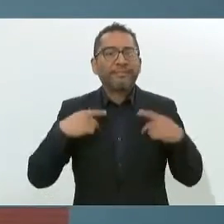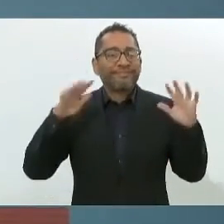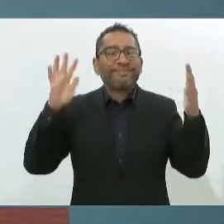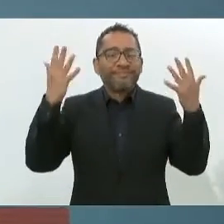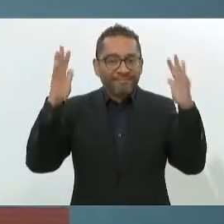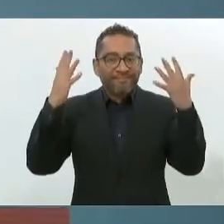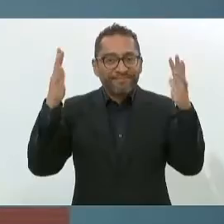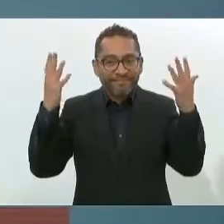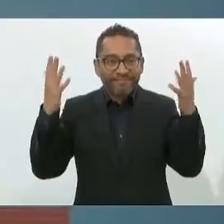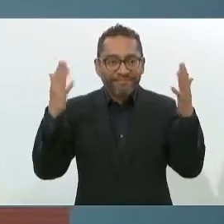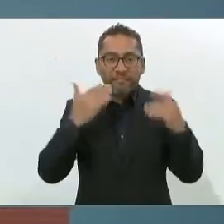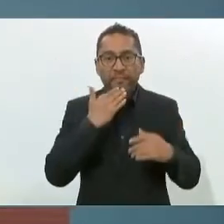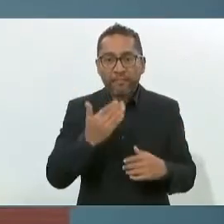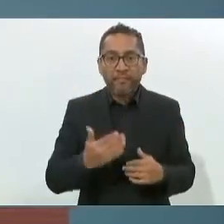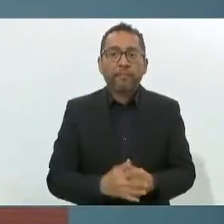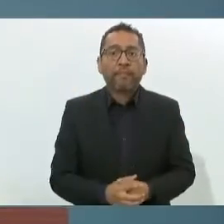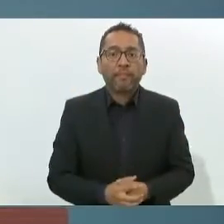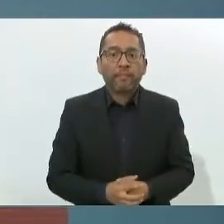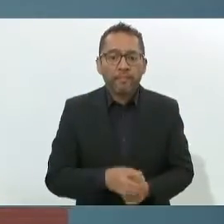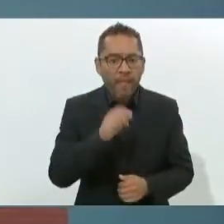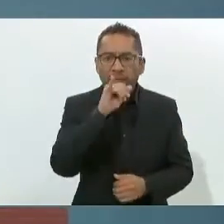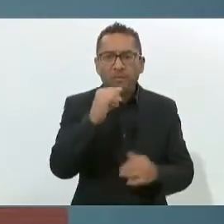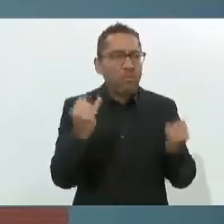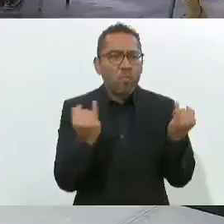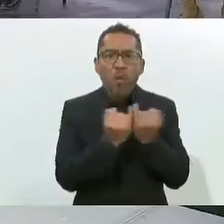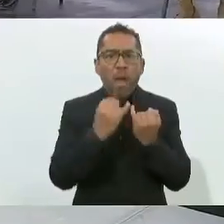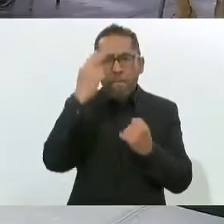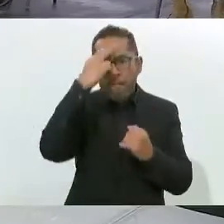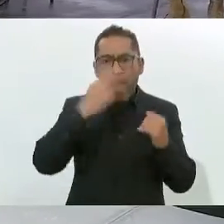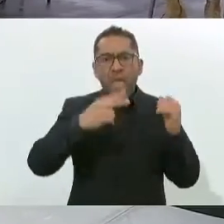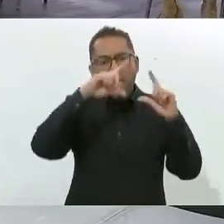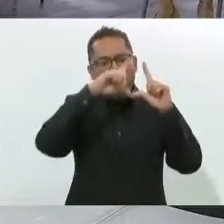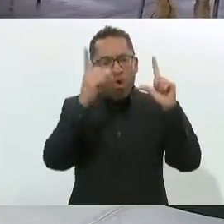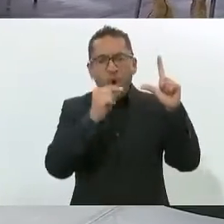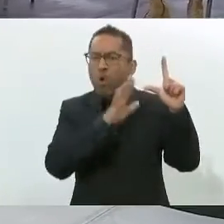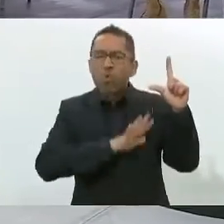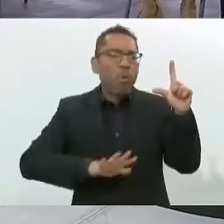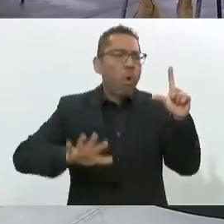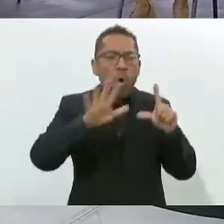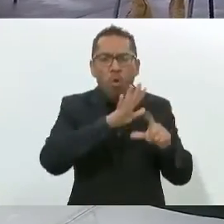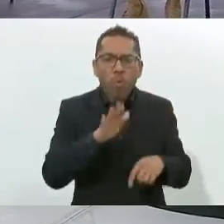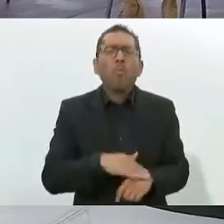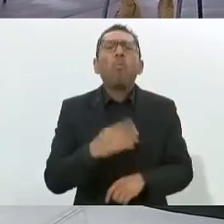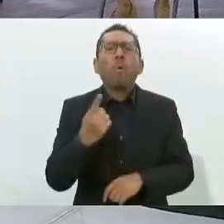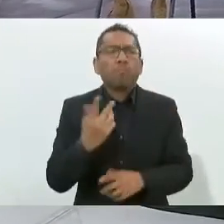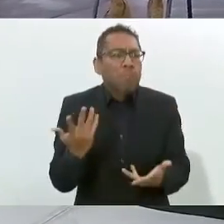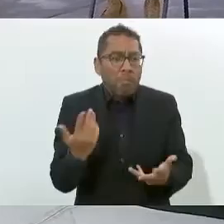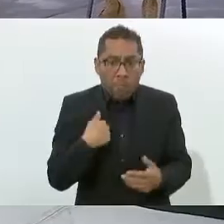Y así en todo el país, porque los necesitamos.